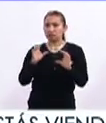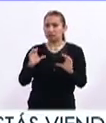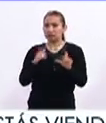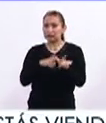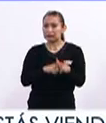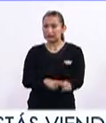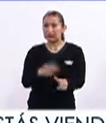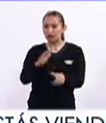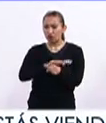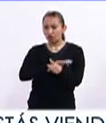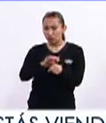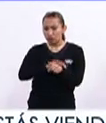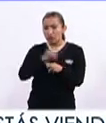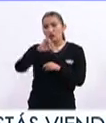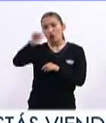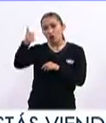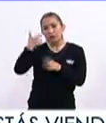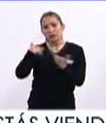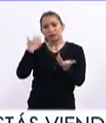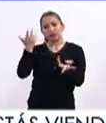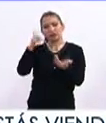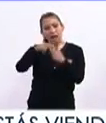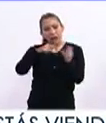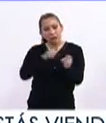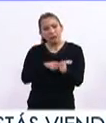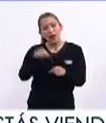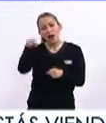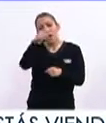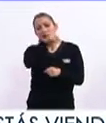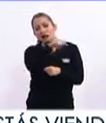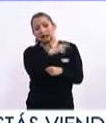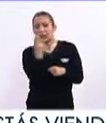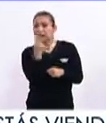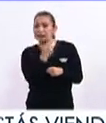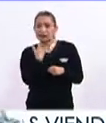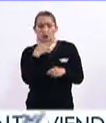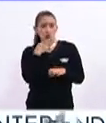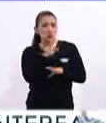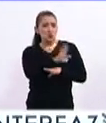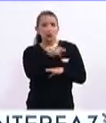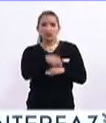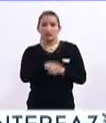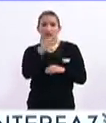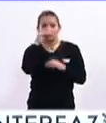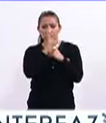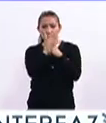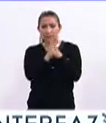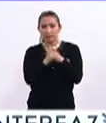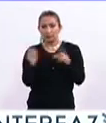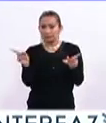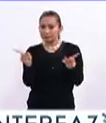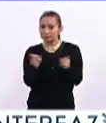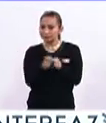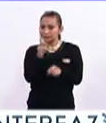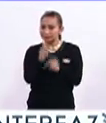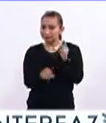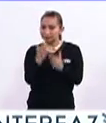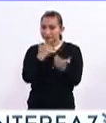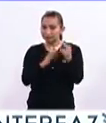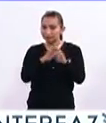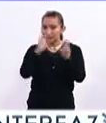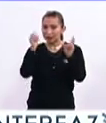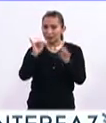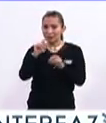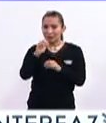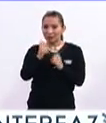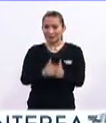es, la tortuga, así como muchas otras especies que requieren ser preservadas en nuestro país. Vamos a hacer una breve pausa y regresamos con